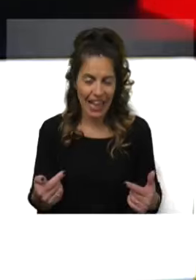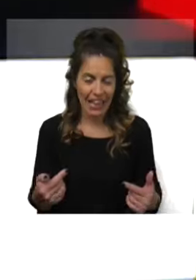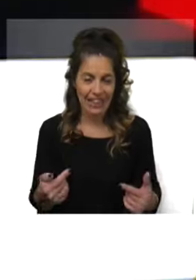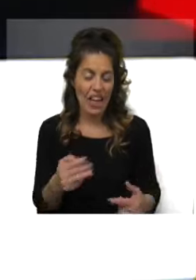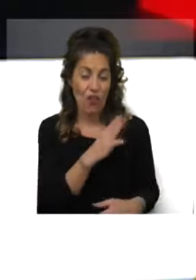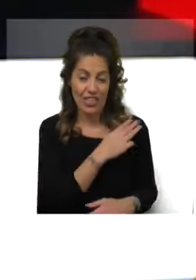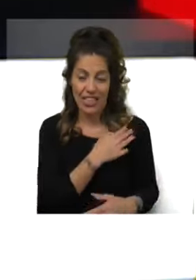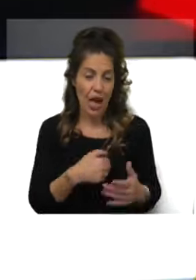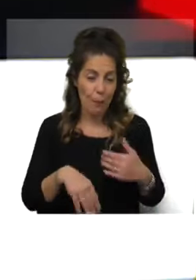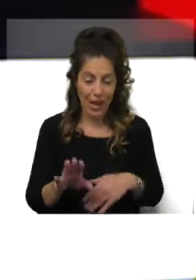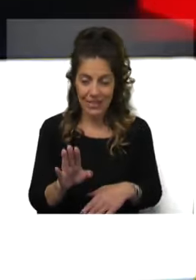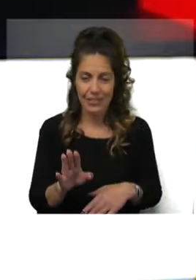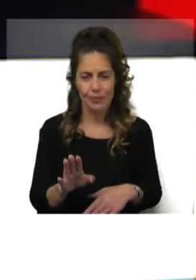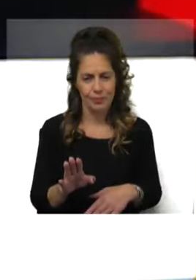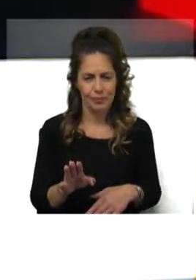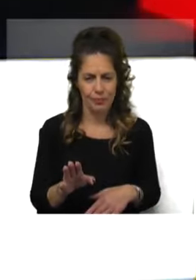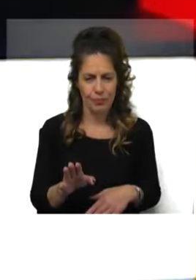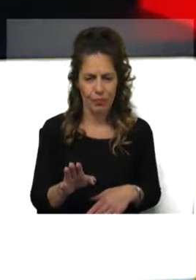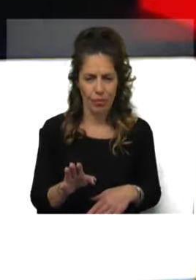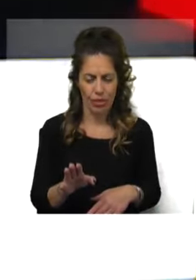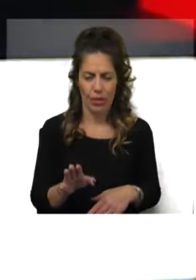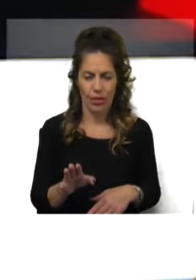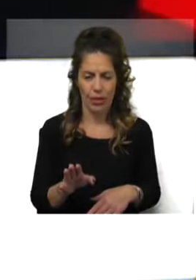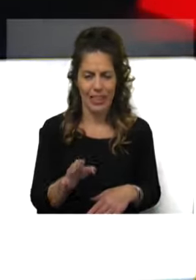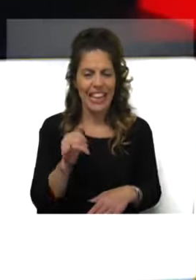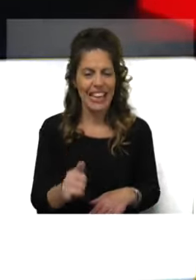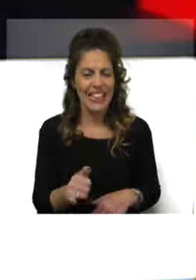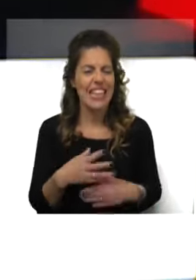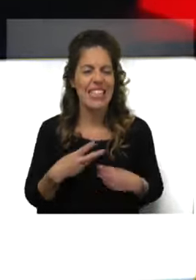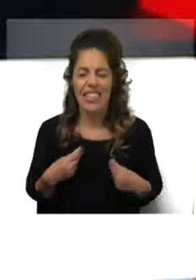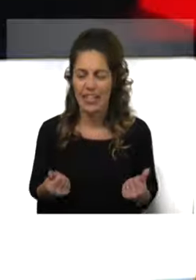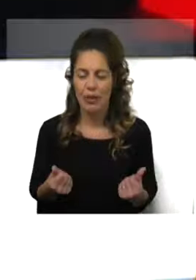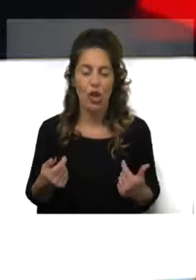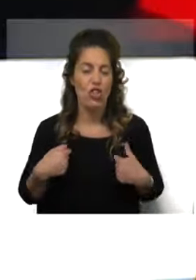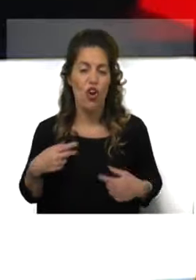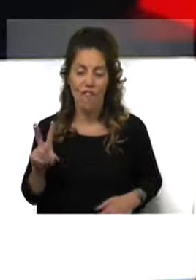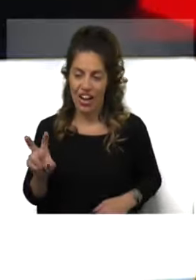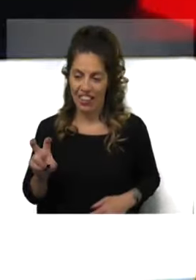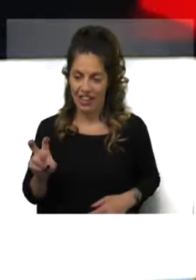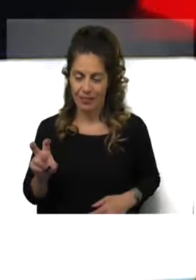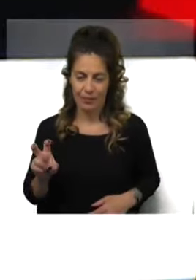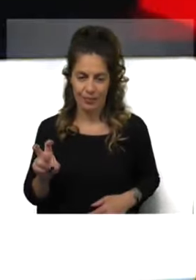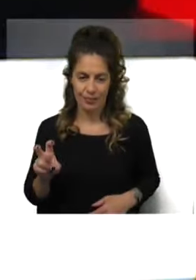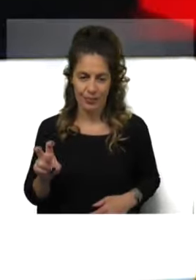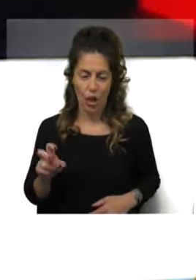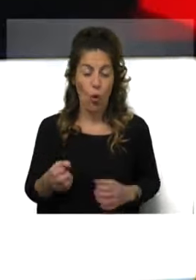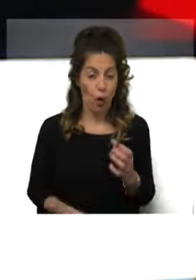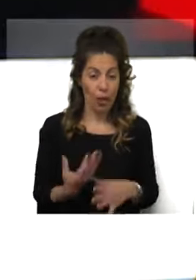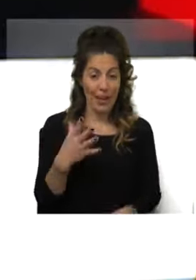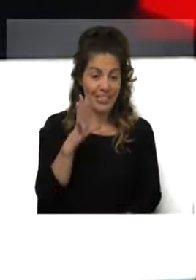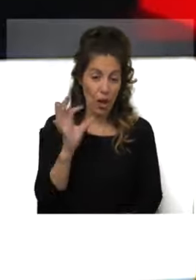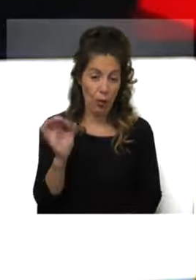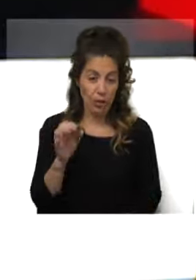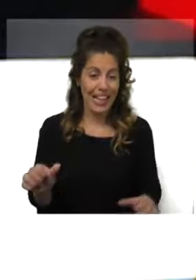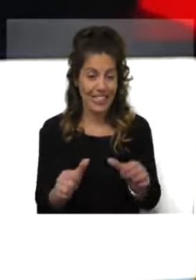que eh que que tiene ese sentimiento de soy verde Entonces cuando aparece la oportunidad de